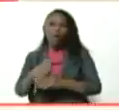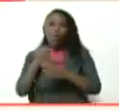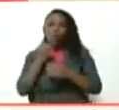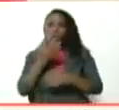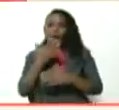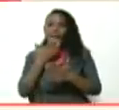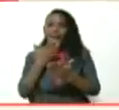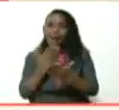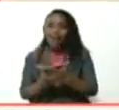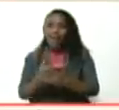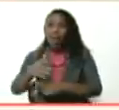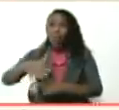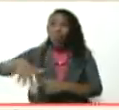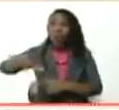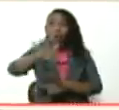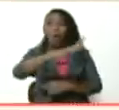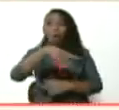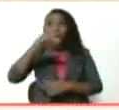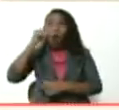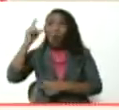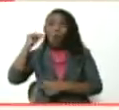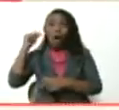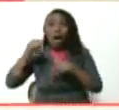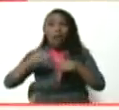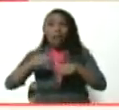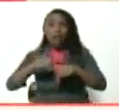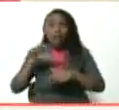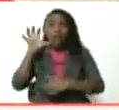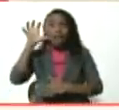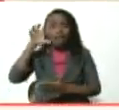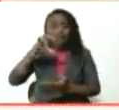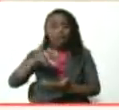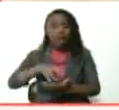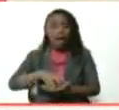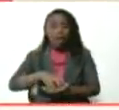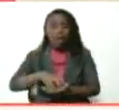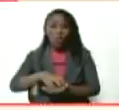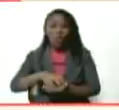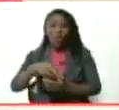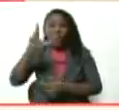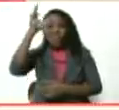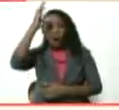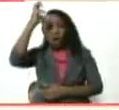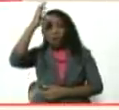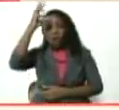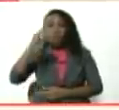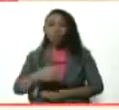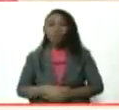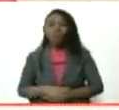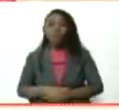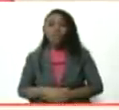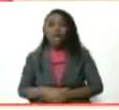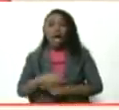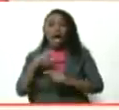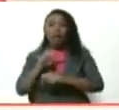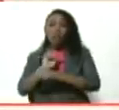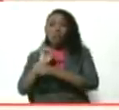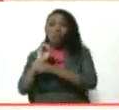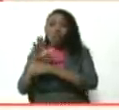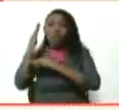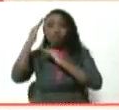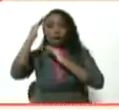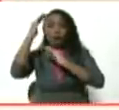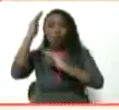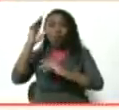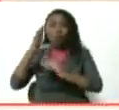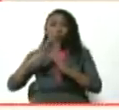gracias a todas y a todos. Desde aquí, desde el estado Falcón. Desde aquí enviamos un saludo a toda